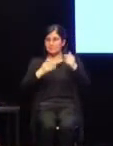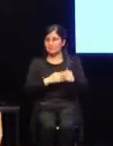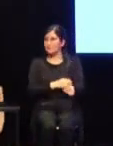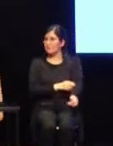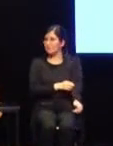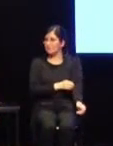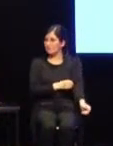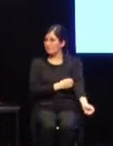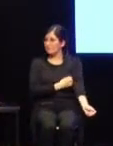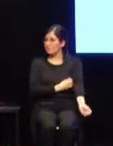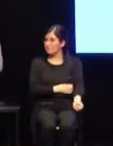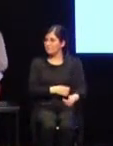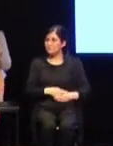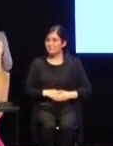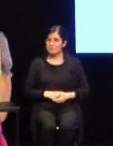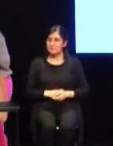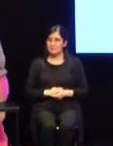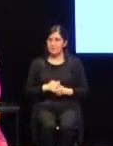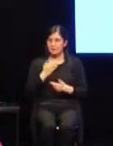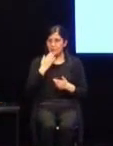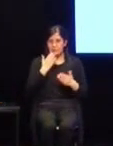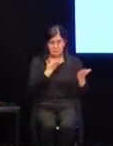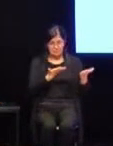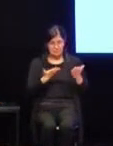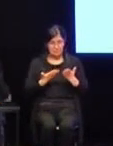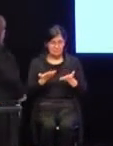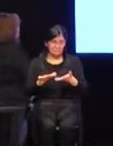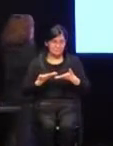Naldi, pase a recibir su regalito.